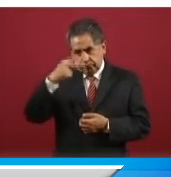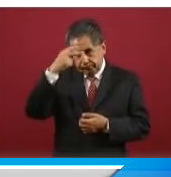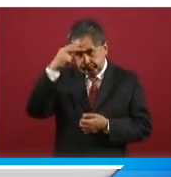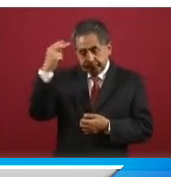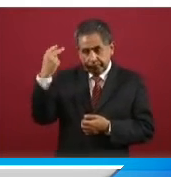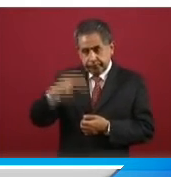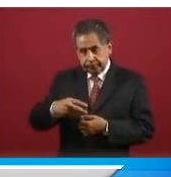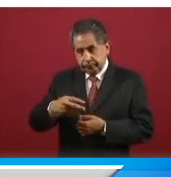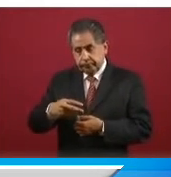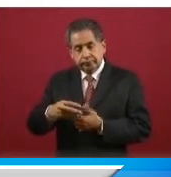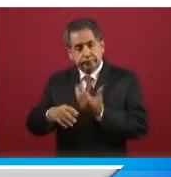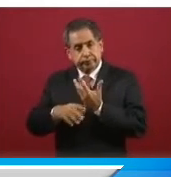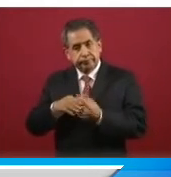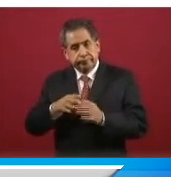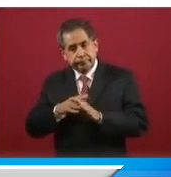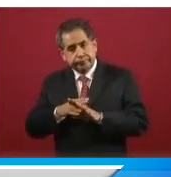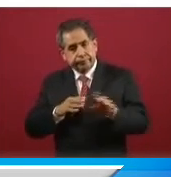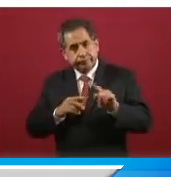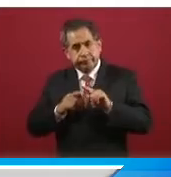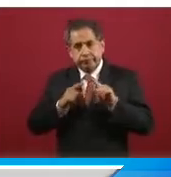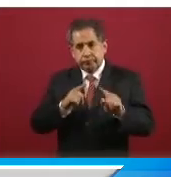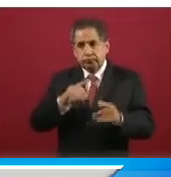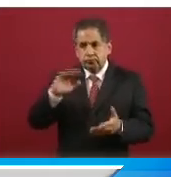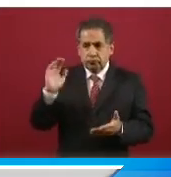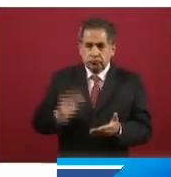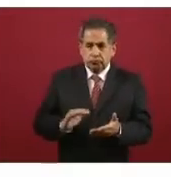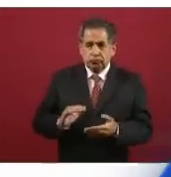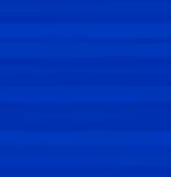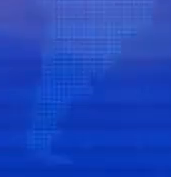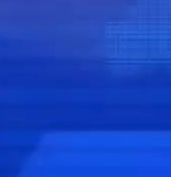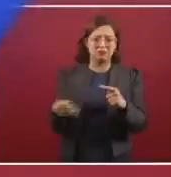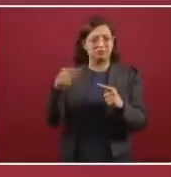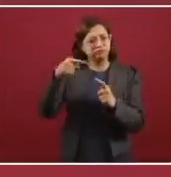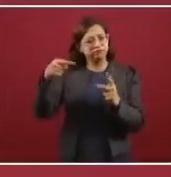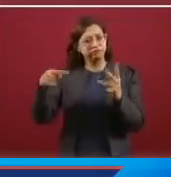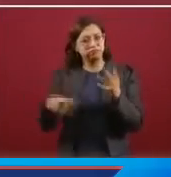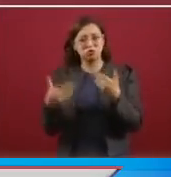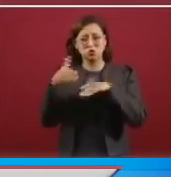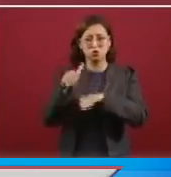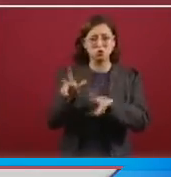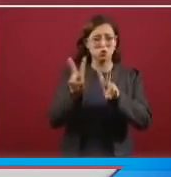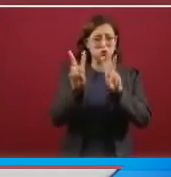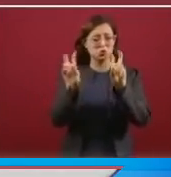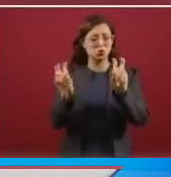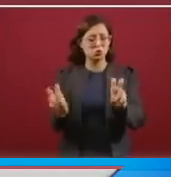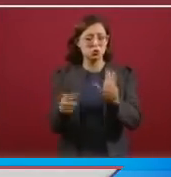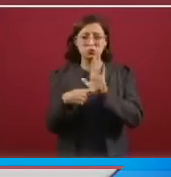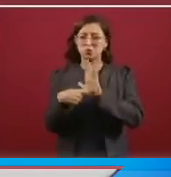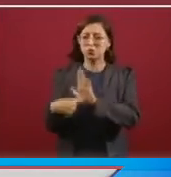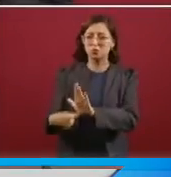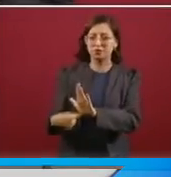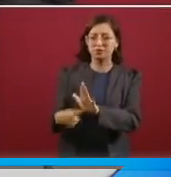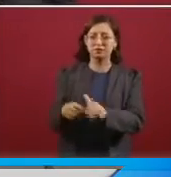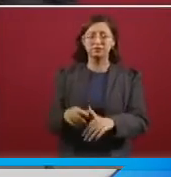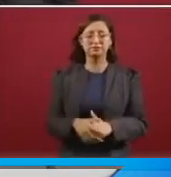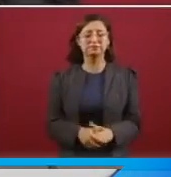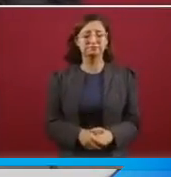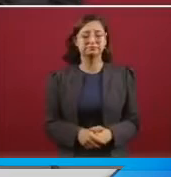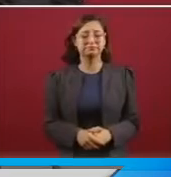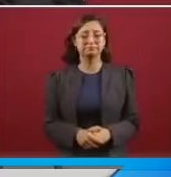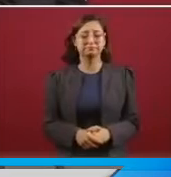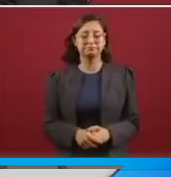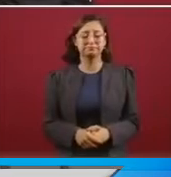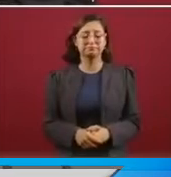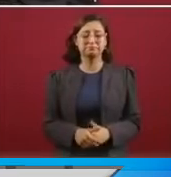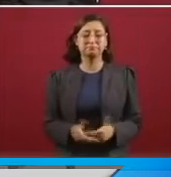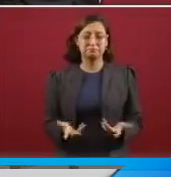ningún motivo ni bajo ninguna circunstancia tercer país seguro. Caso de los 43. Y